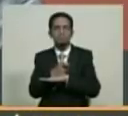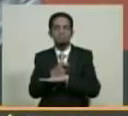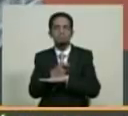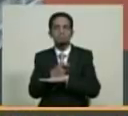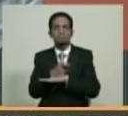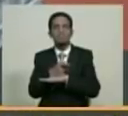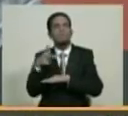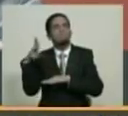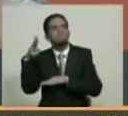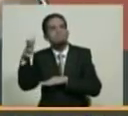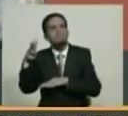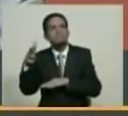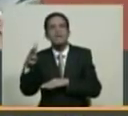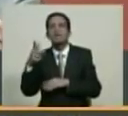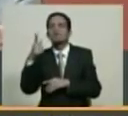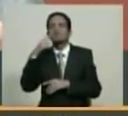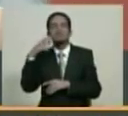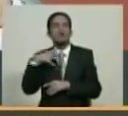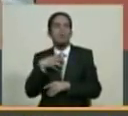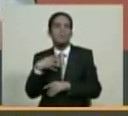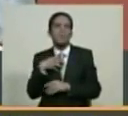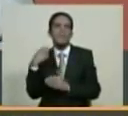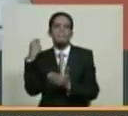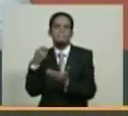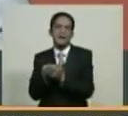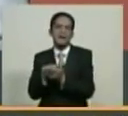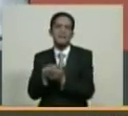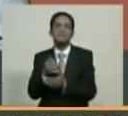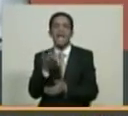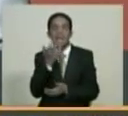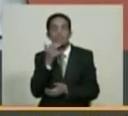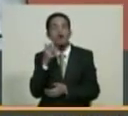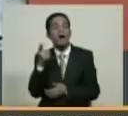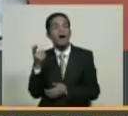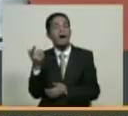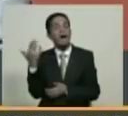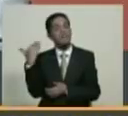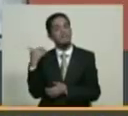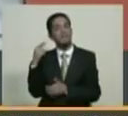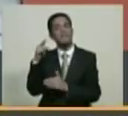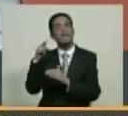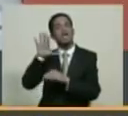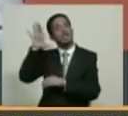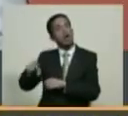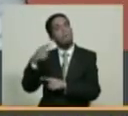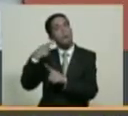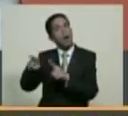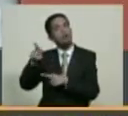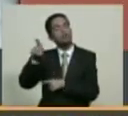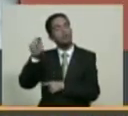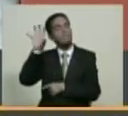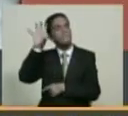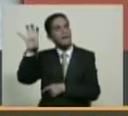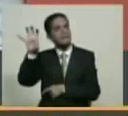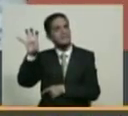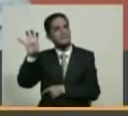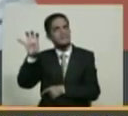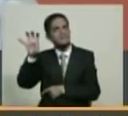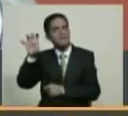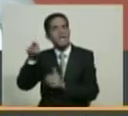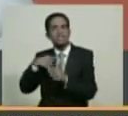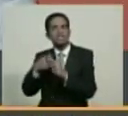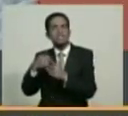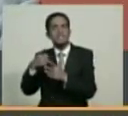todos los aranceles. Había un tema con el IVA importador, también se está eliminando el día de mañana, o esta misma tarde debe estar saliendo